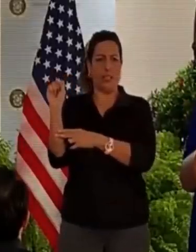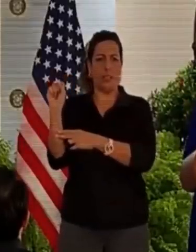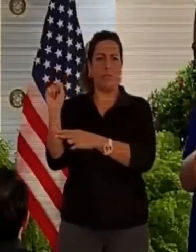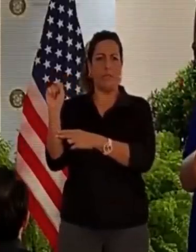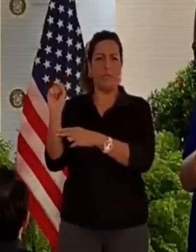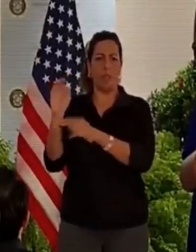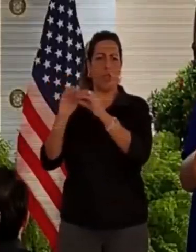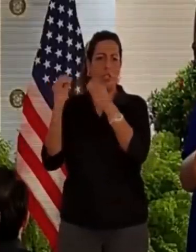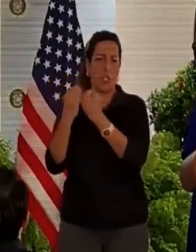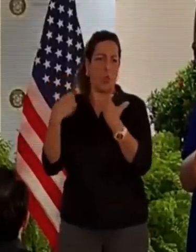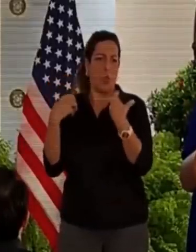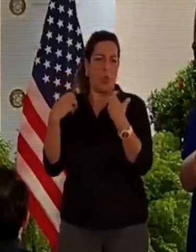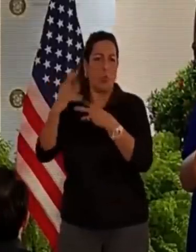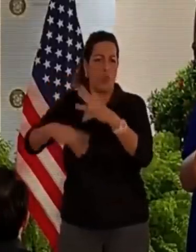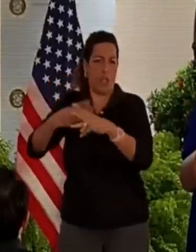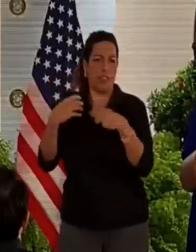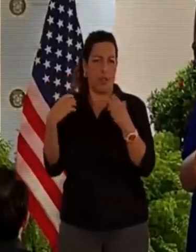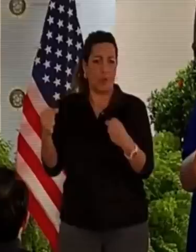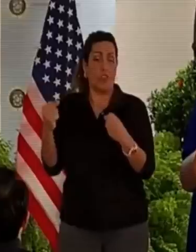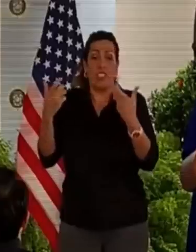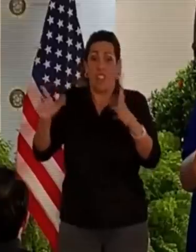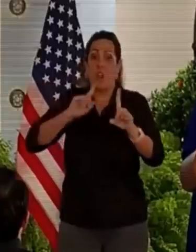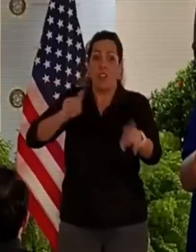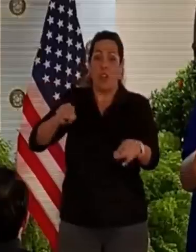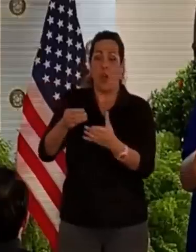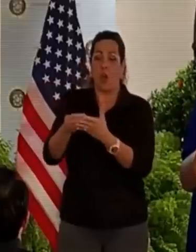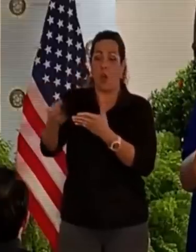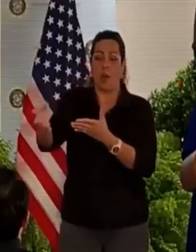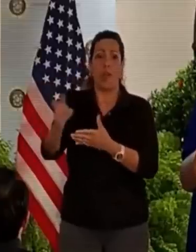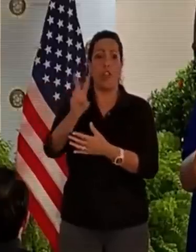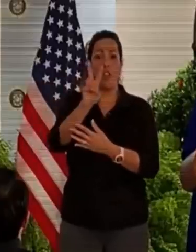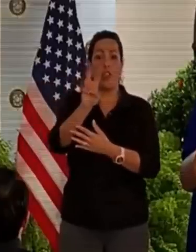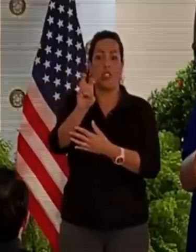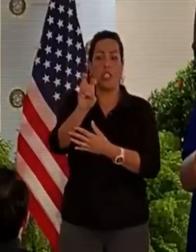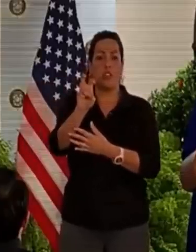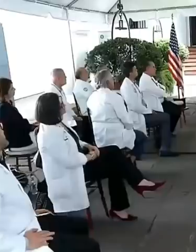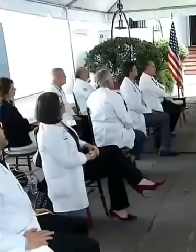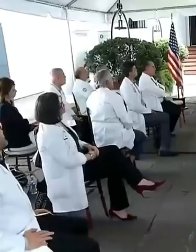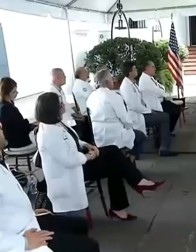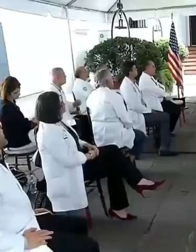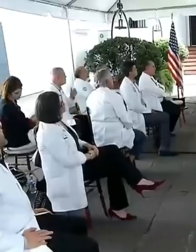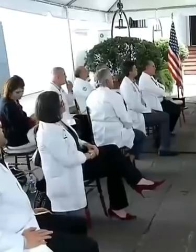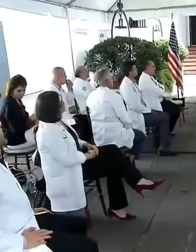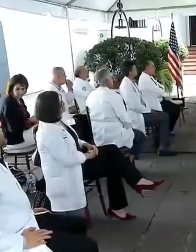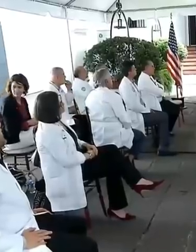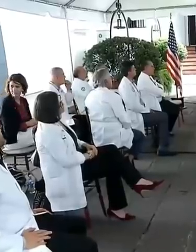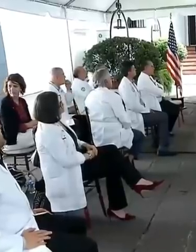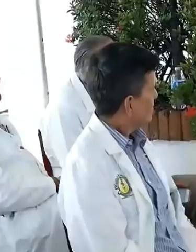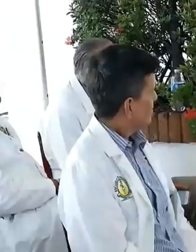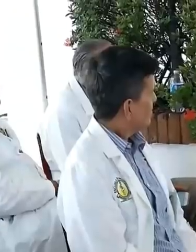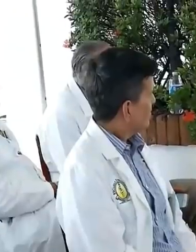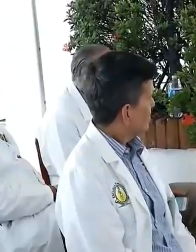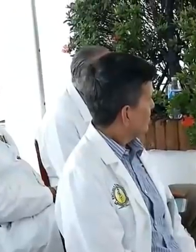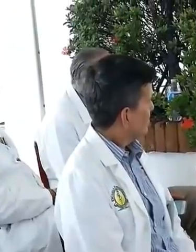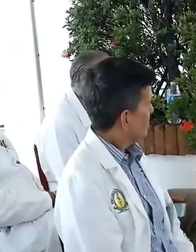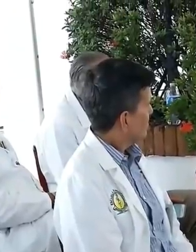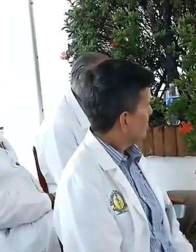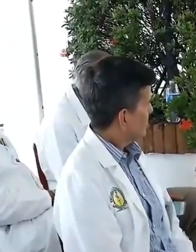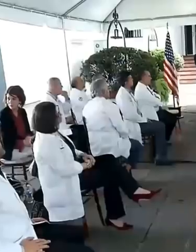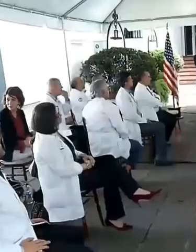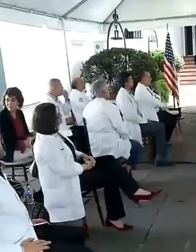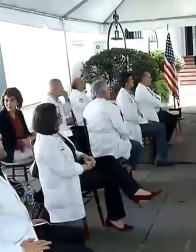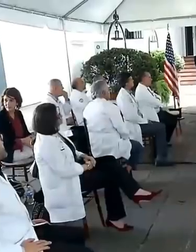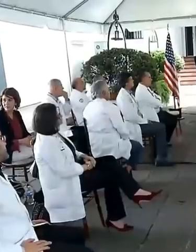otros países también, la compra de cerca de 200 kits Rapid Kids. También se anunció el nombramiento del Task Force